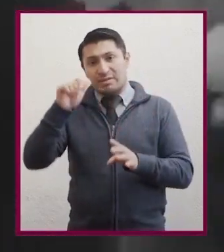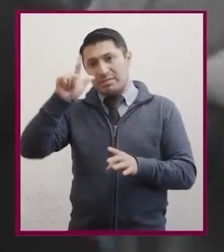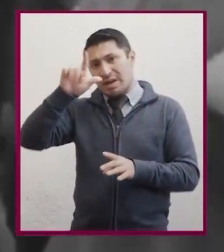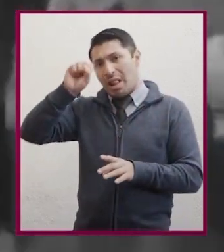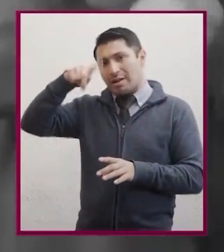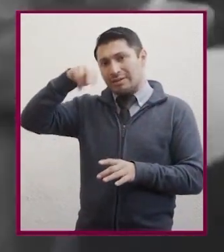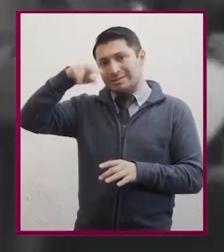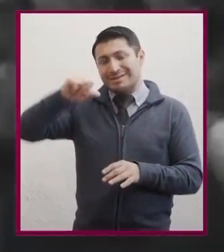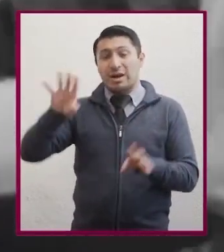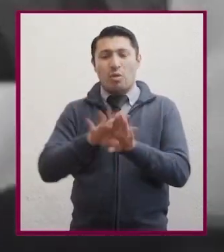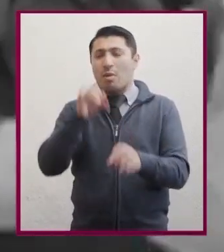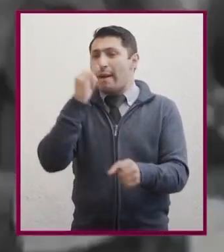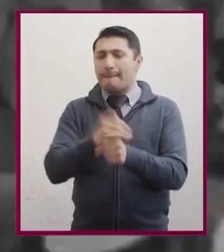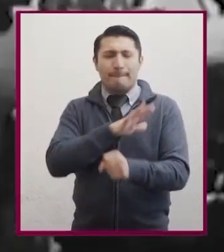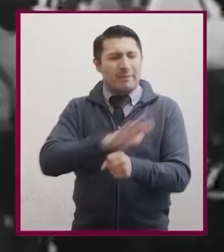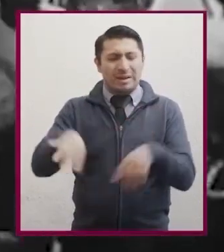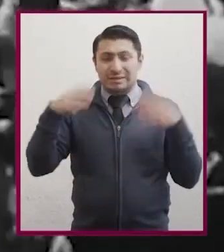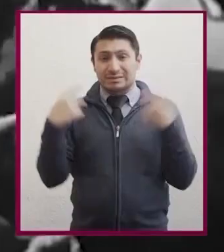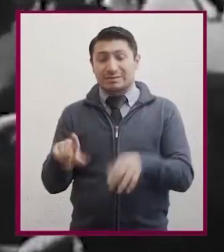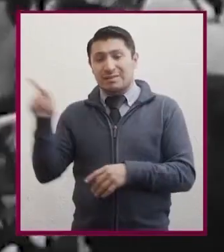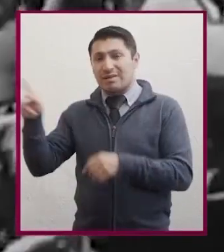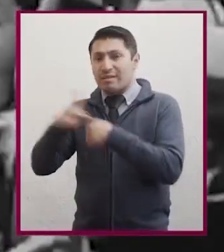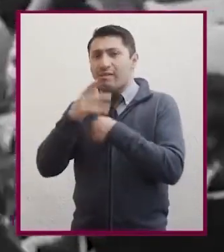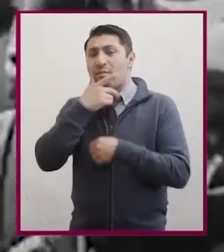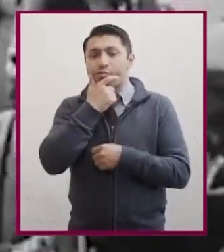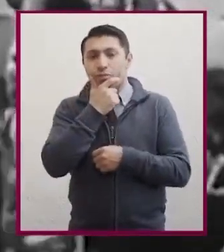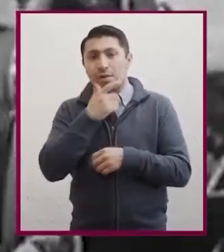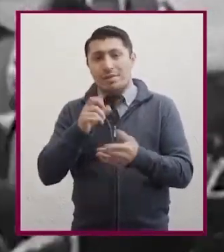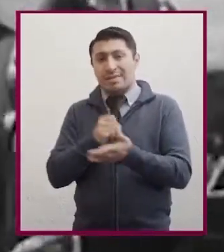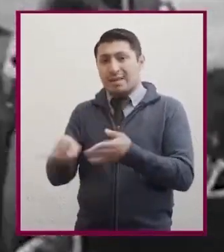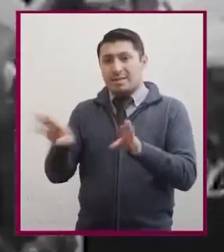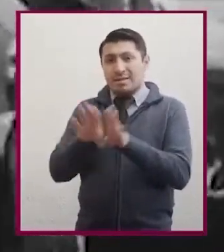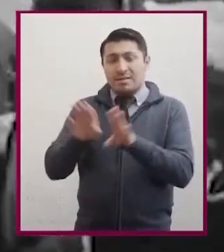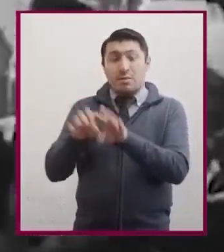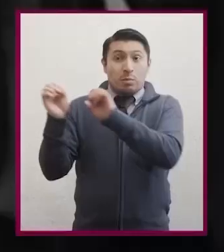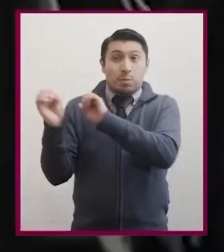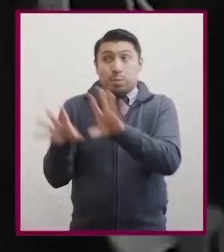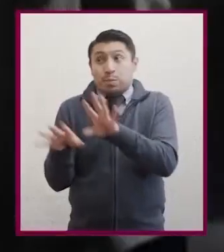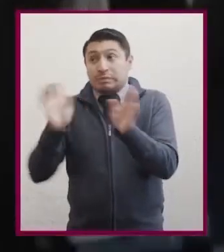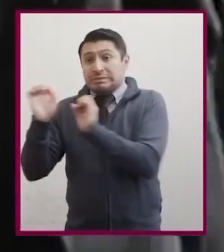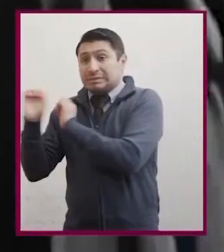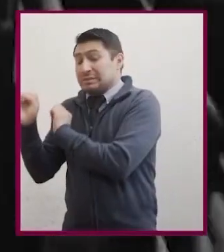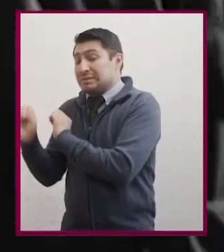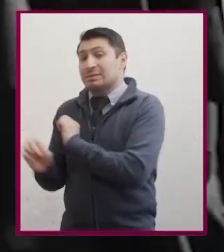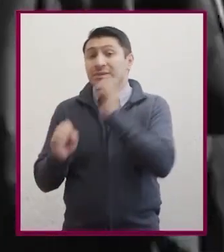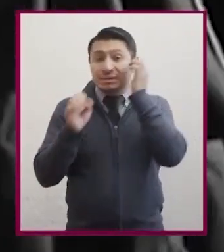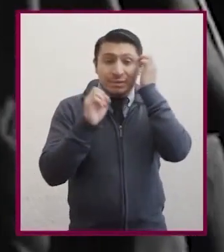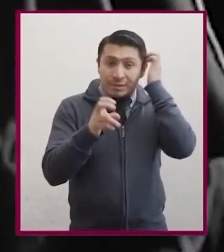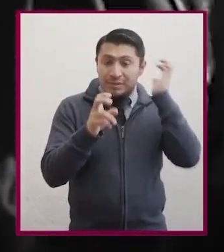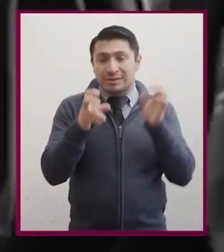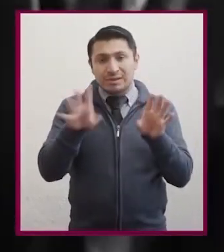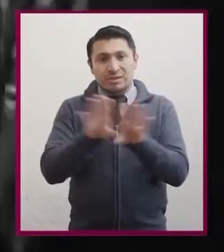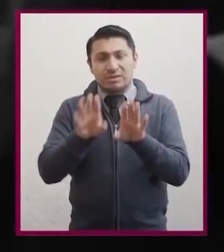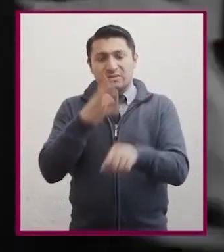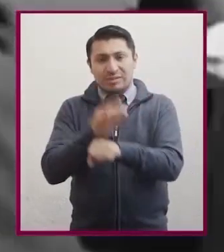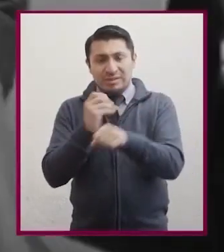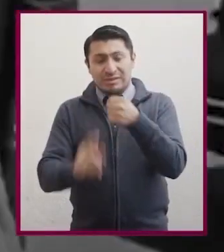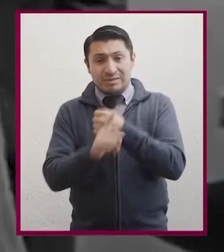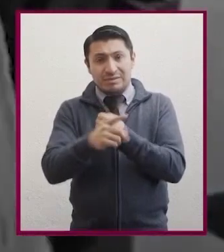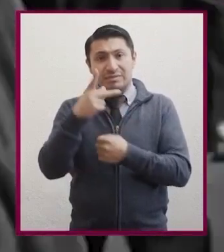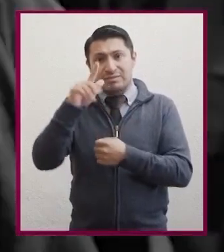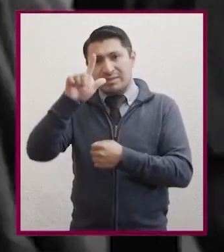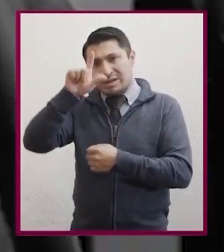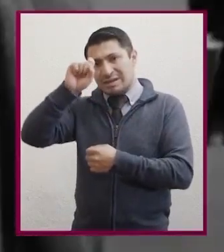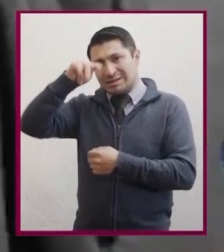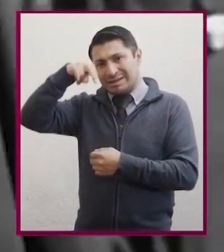se volvió imposible para Gran Bretaña y decidió abandonar el territorio. Como solución a los conflictos en Palestina y para